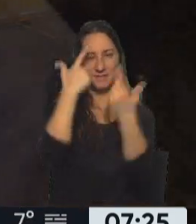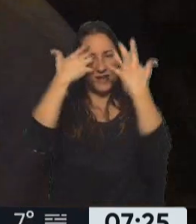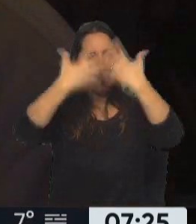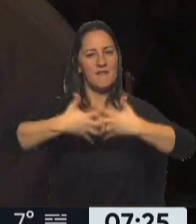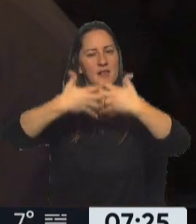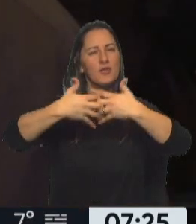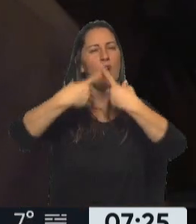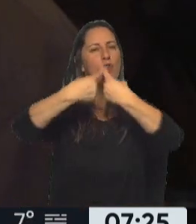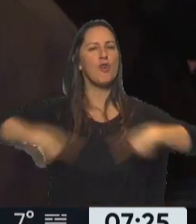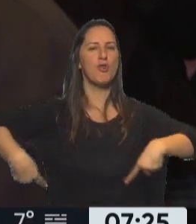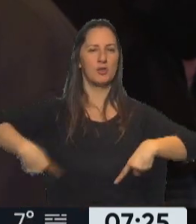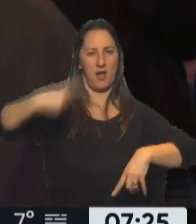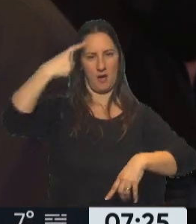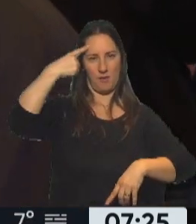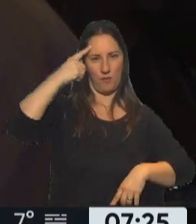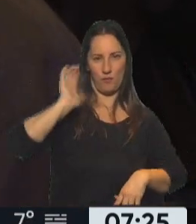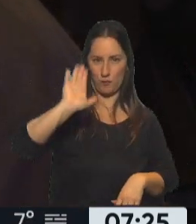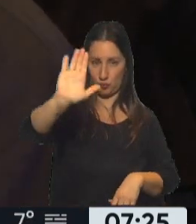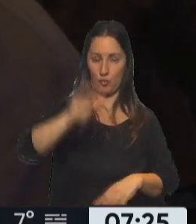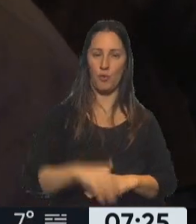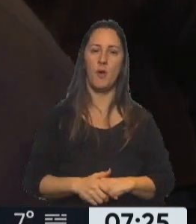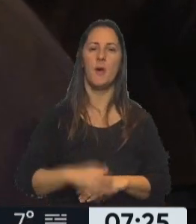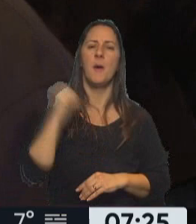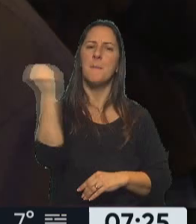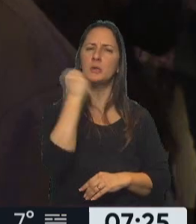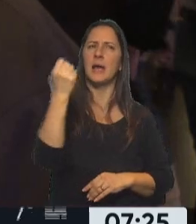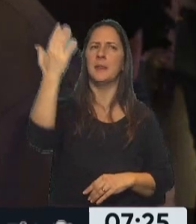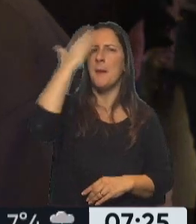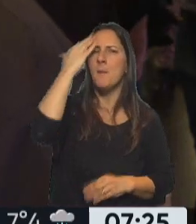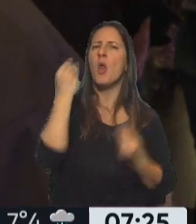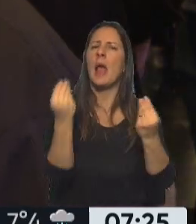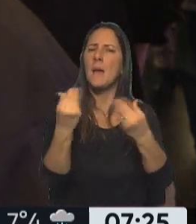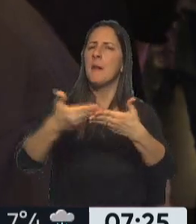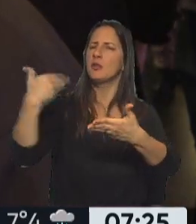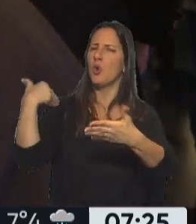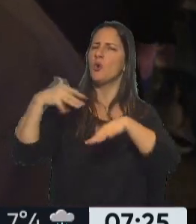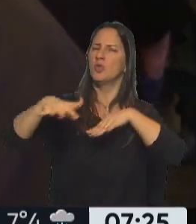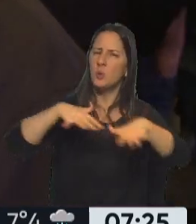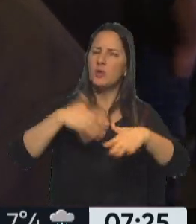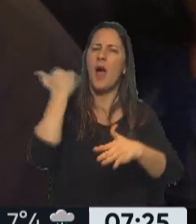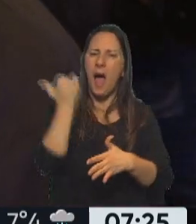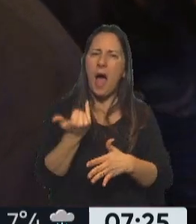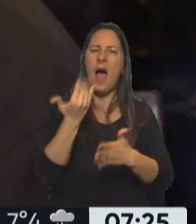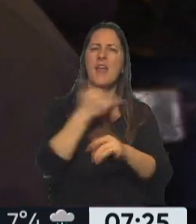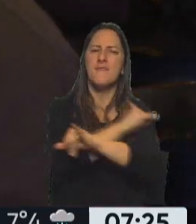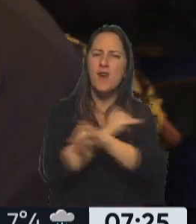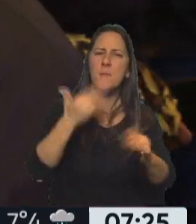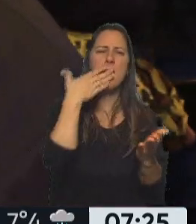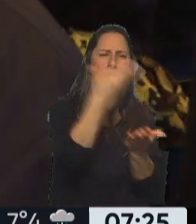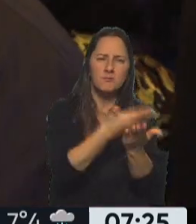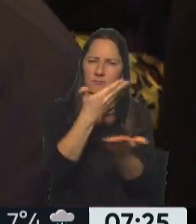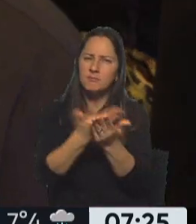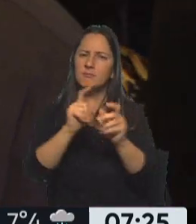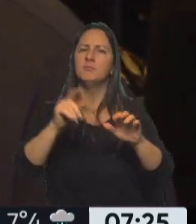pensar el futuro. Está bueno recordar, hacer memoria. Hay muchos documentos que nos hablan de un pasado, pero